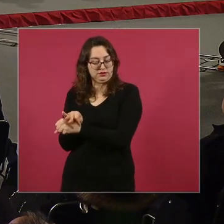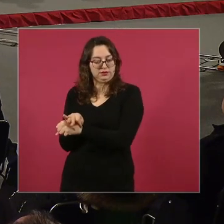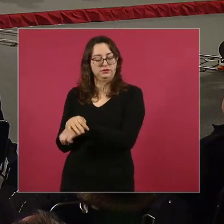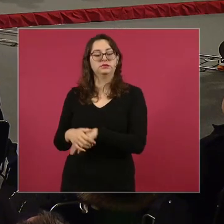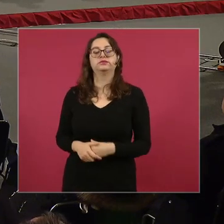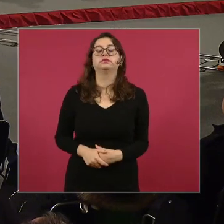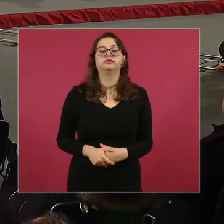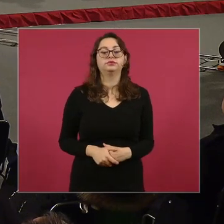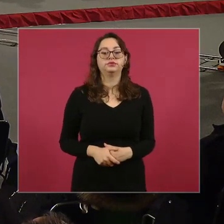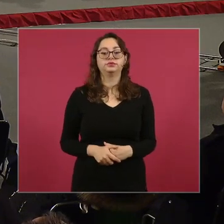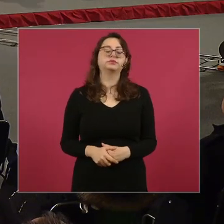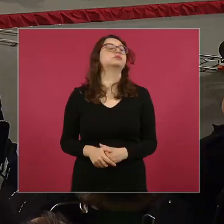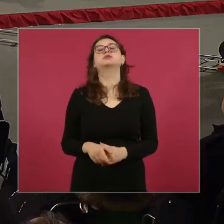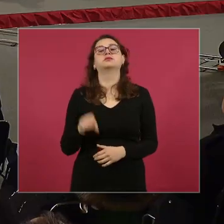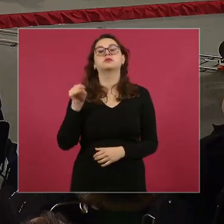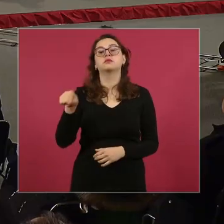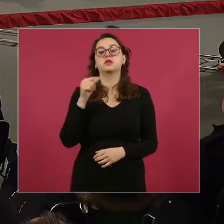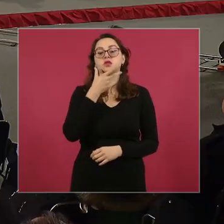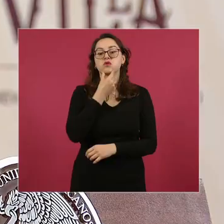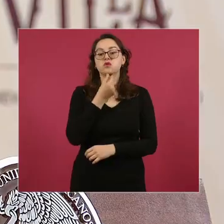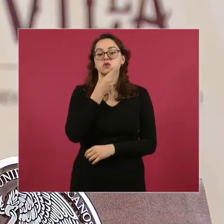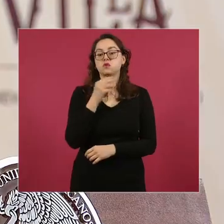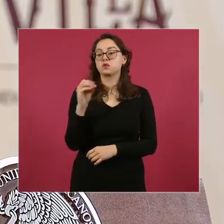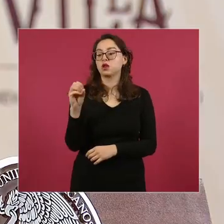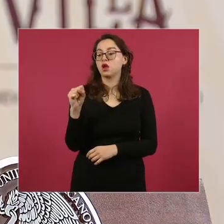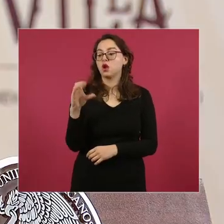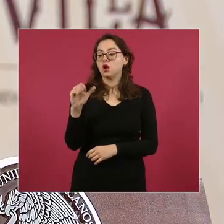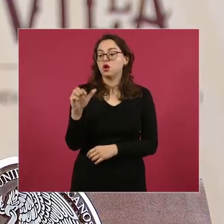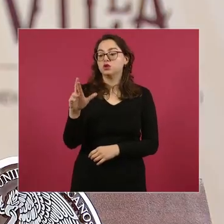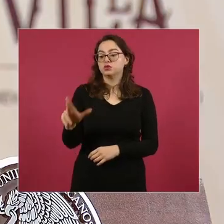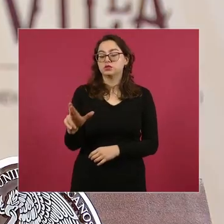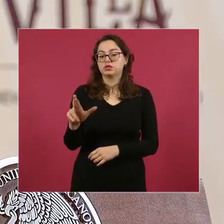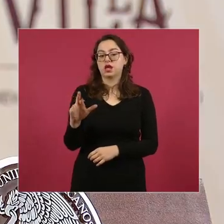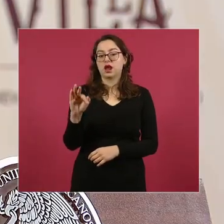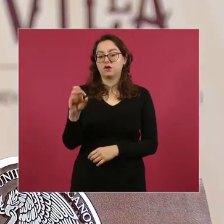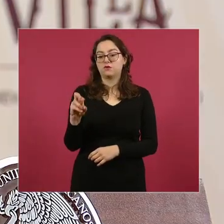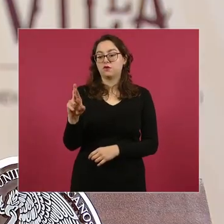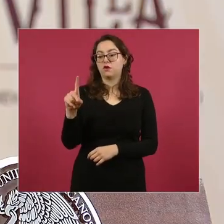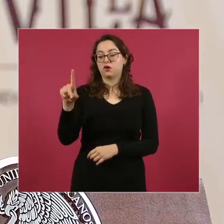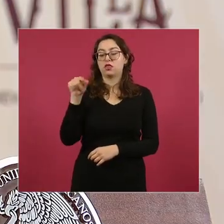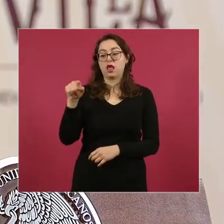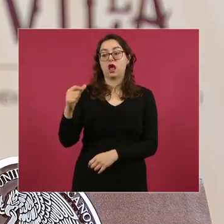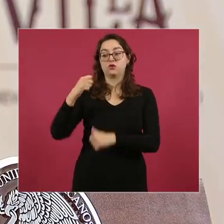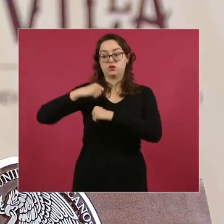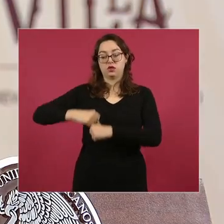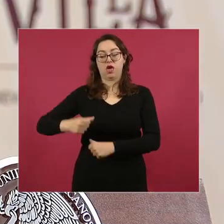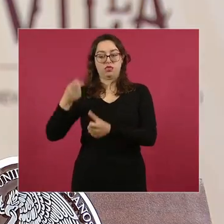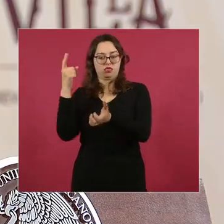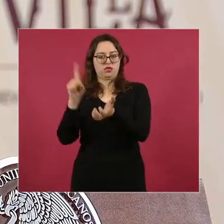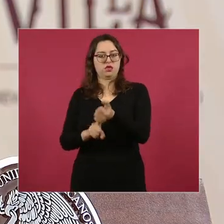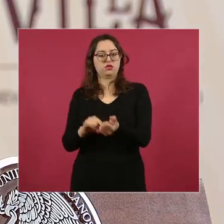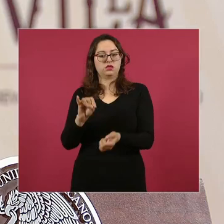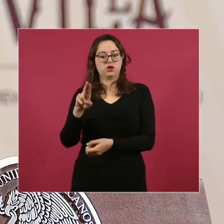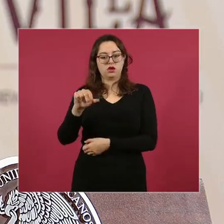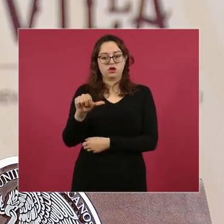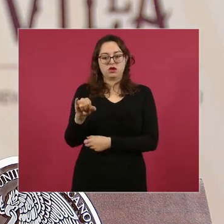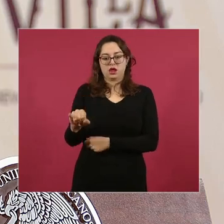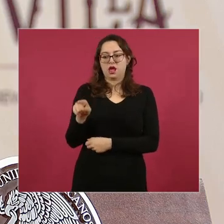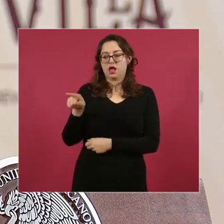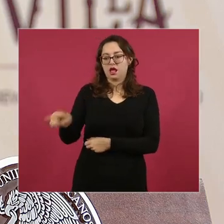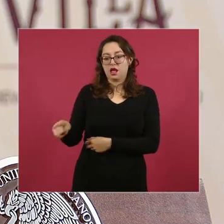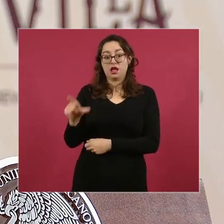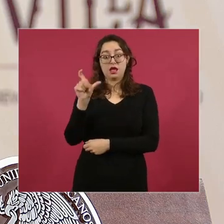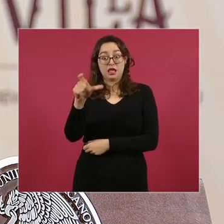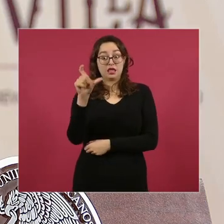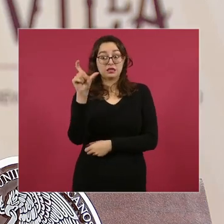este funcionario, Óscar Guerra Ford, era funcionario de alto nivel del instituto y usó su tarjeta